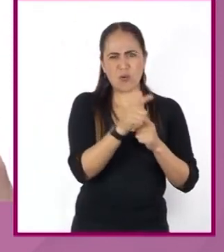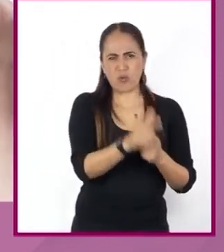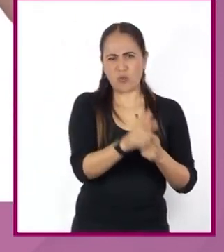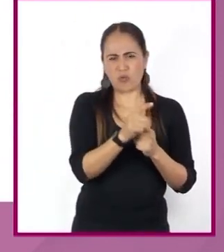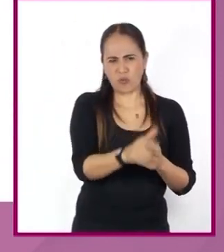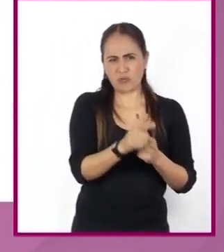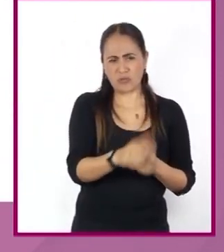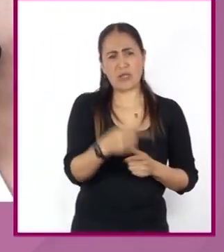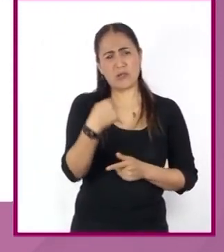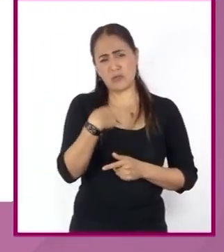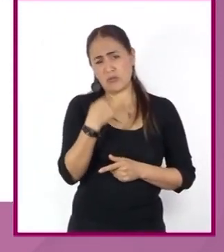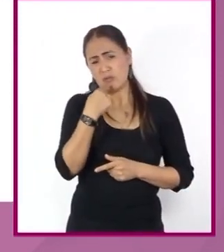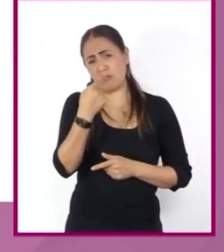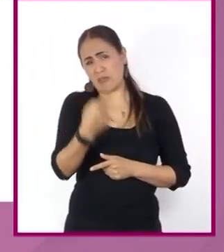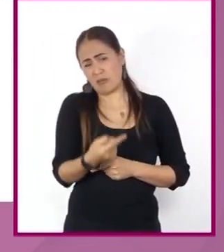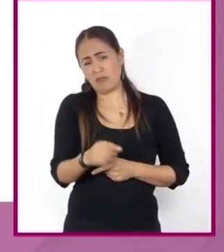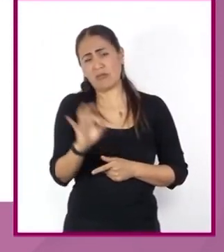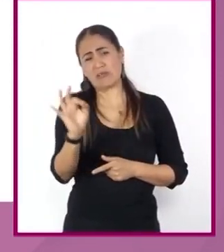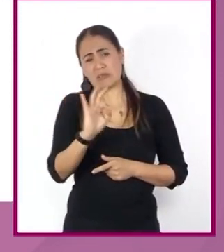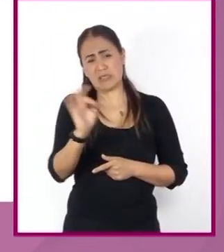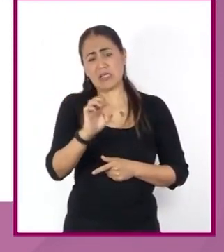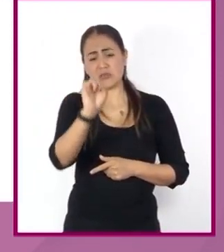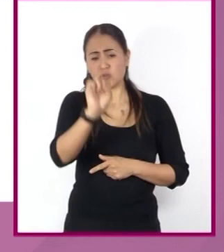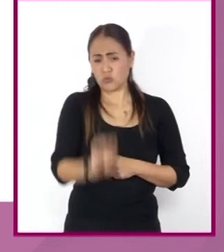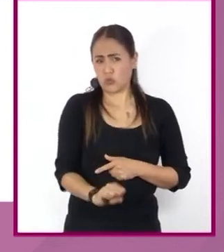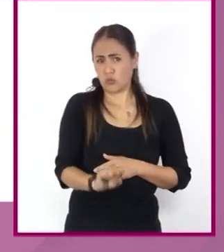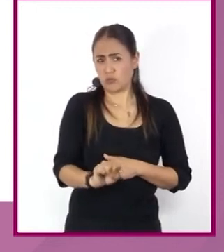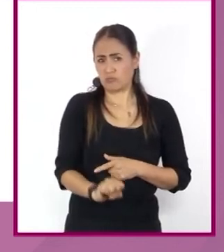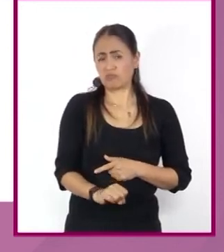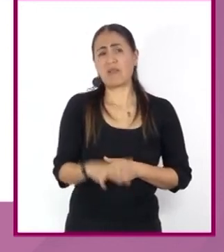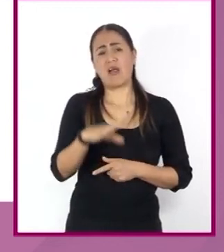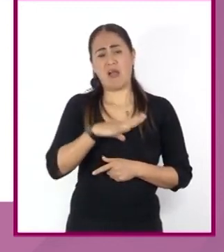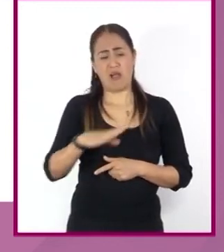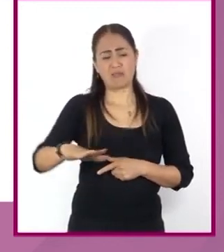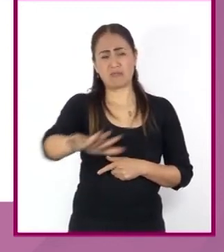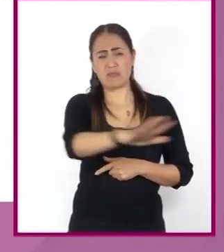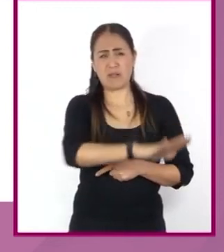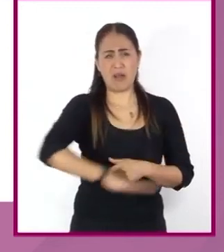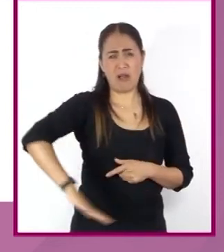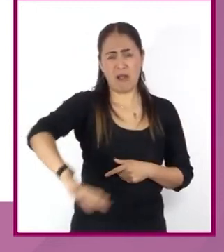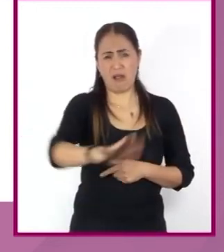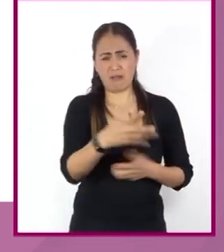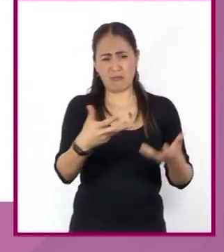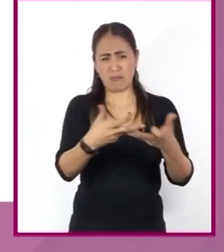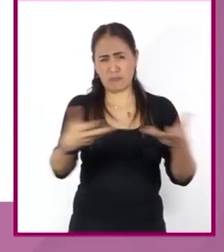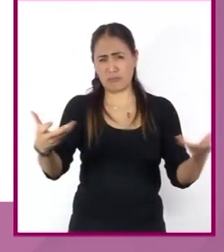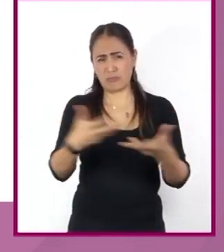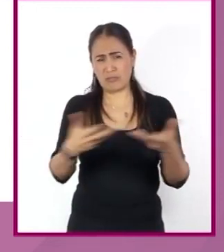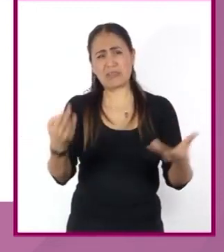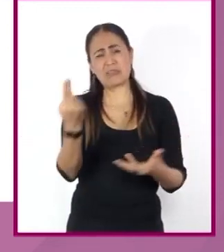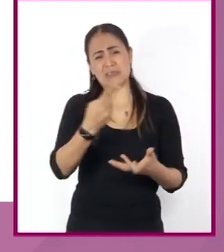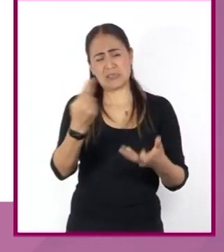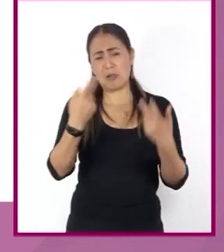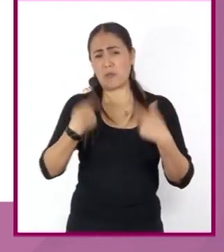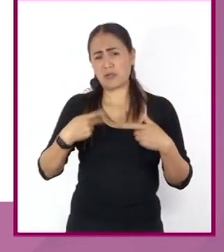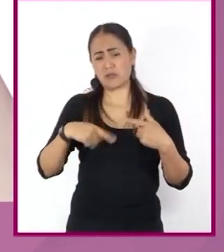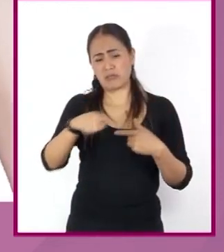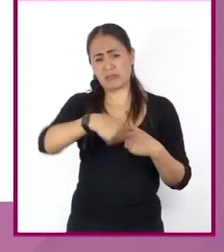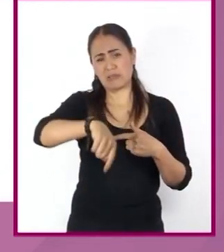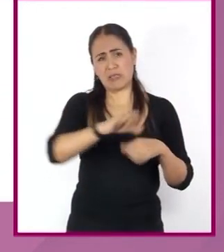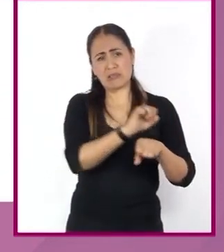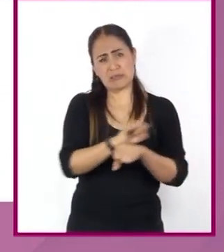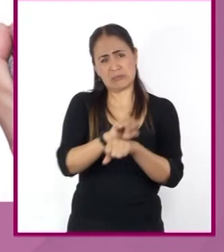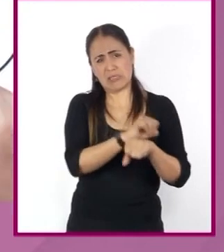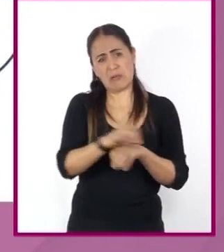trato de explicarle que hay que considerar que en el sur hay extensas plantaciones que requieren el trabajo esclavo, y esta situación